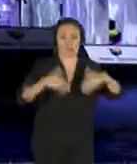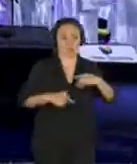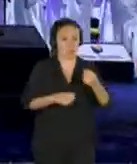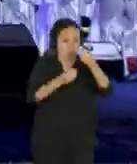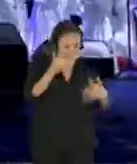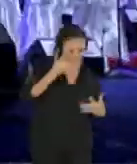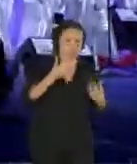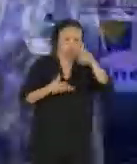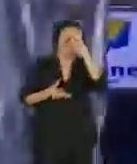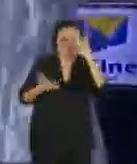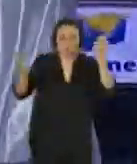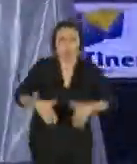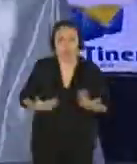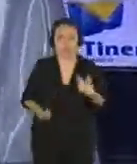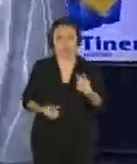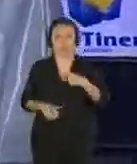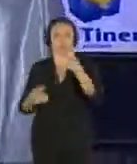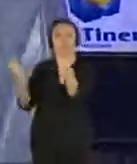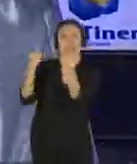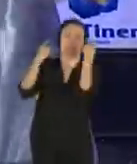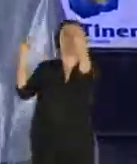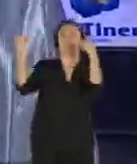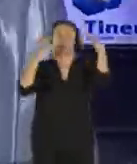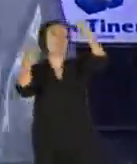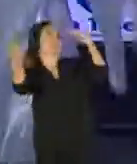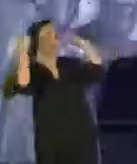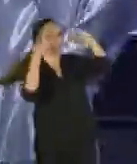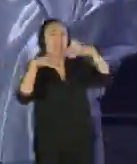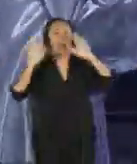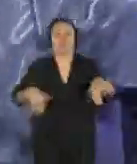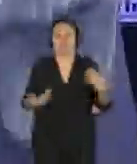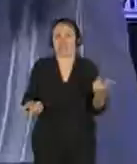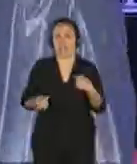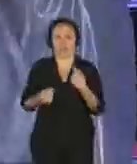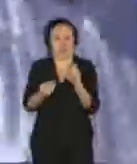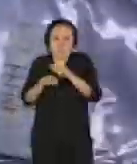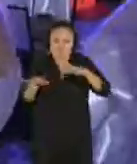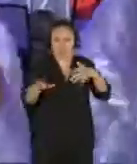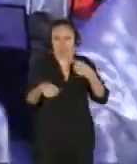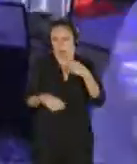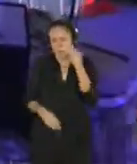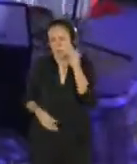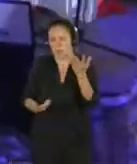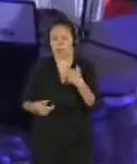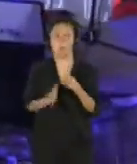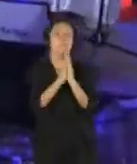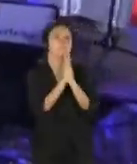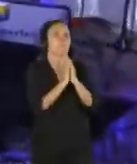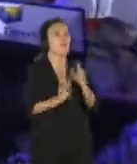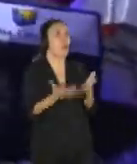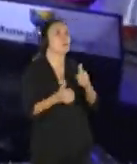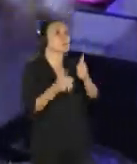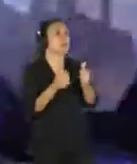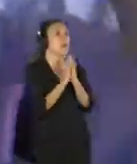reclados ni nada. A mí me pide mucho ñañañañaña y resulta que muchas son chorradas. A mí me pide, por favor, que a mí me aprueben